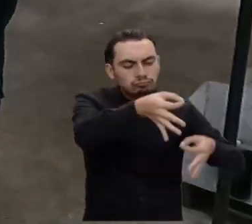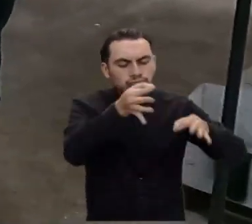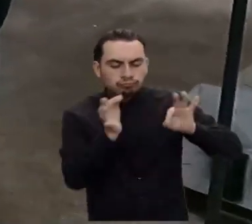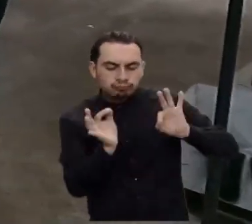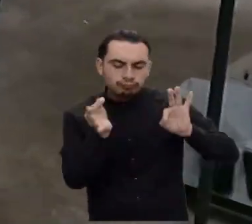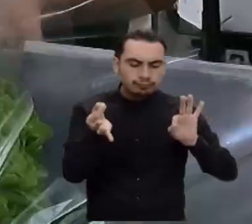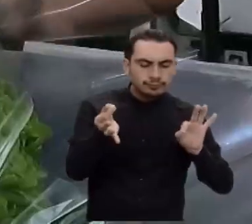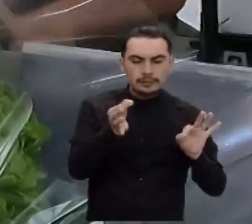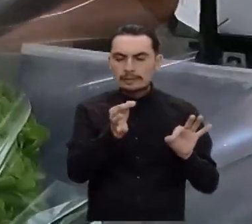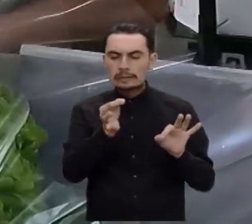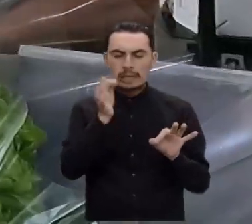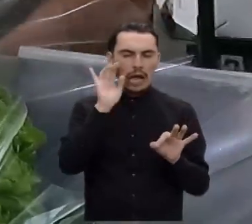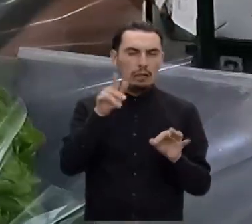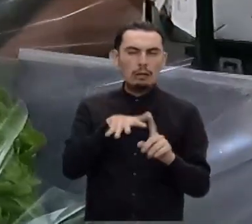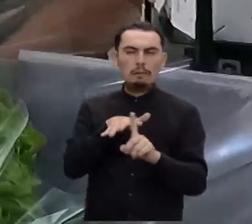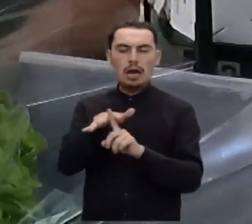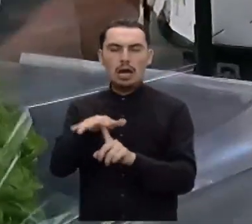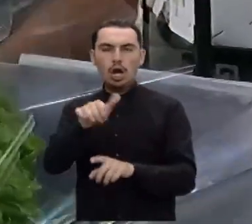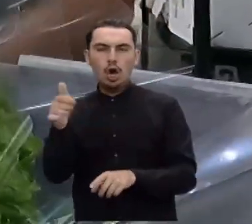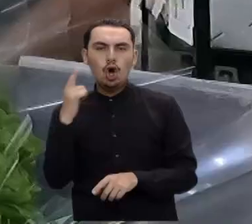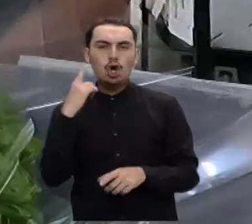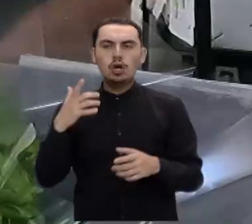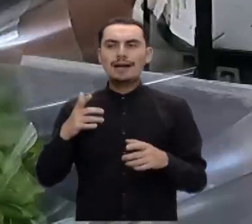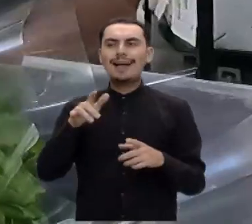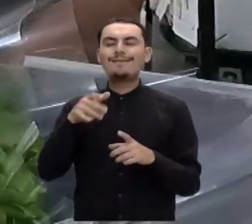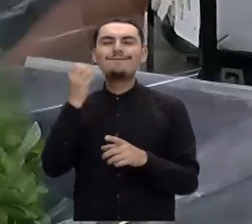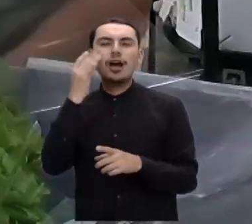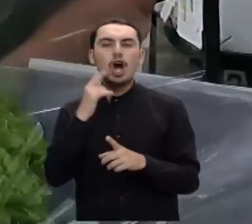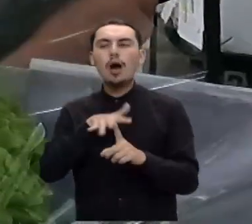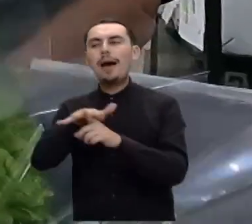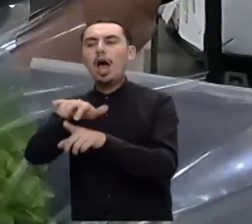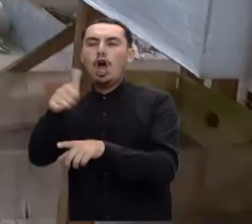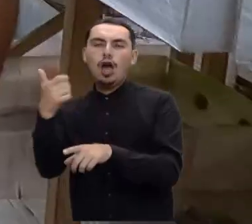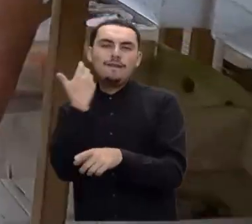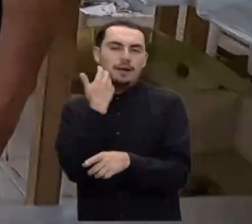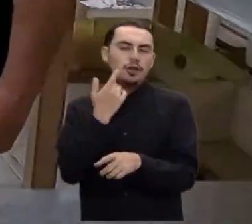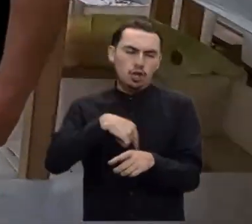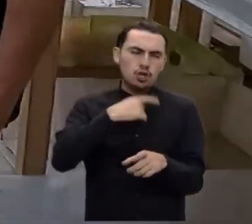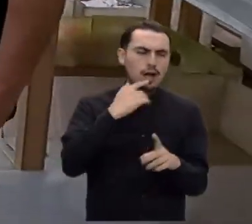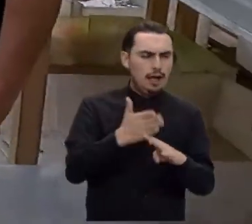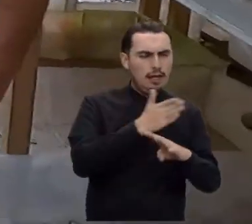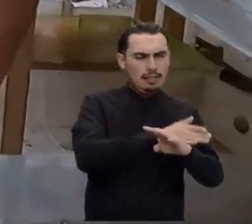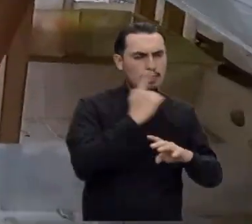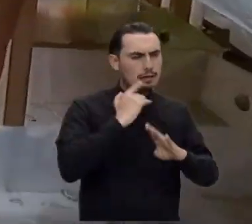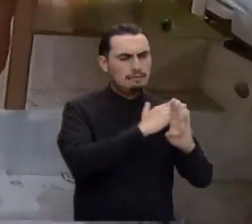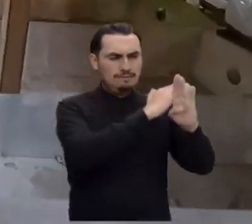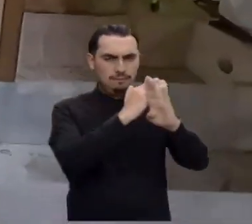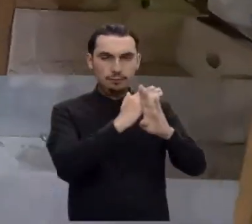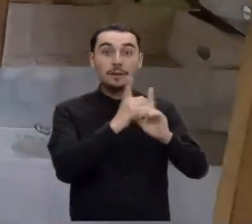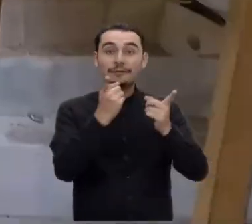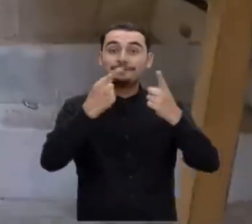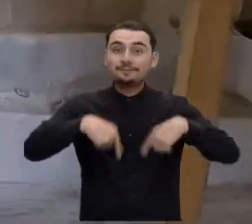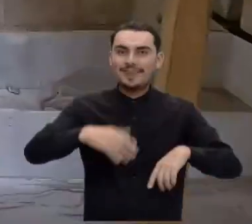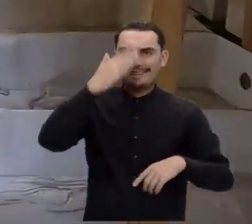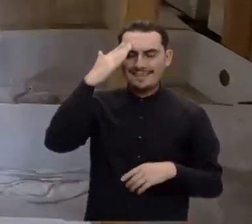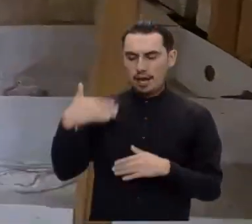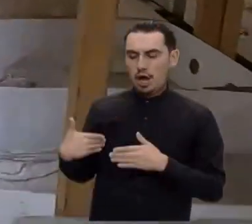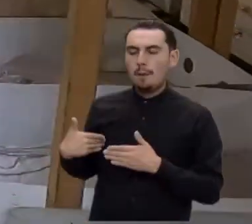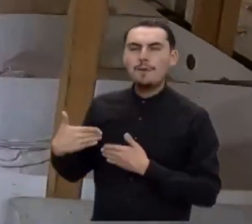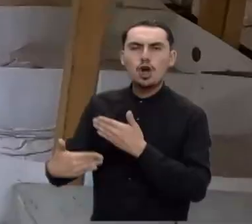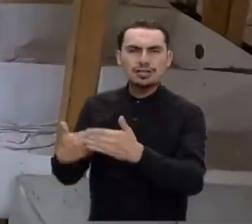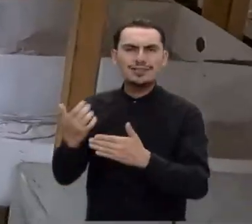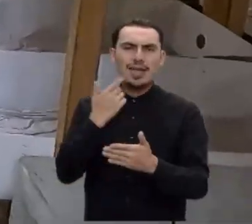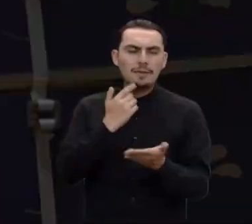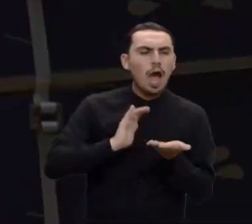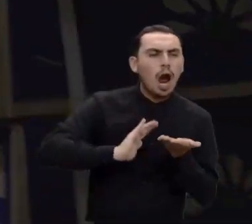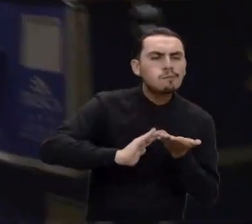producto de especies plagas que puedan afectar cada una de las variedades que se exportan, pero adicional que hayan unos